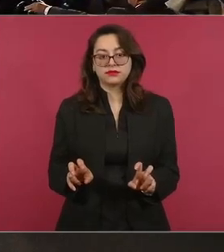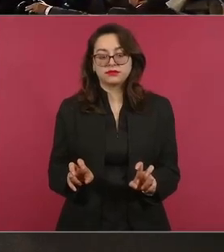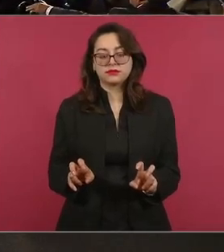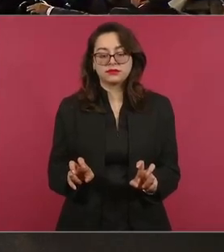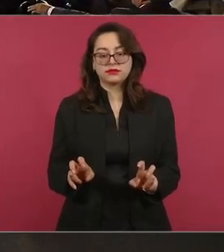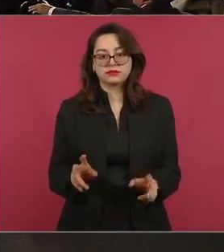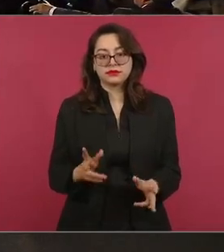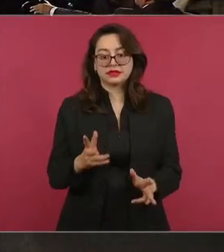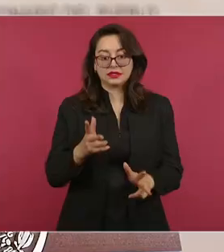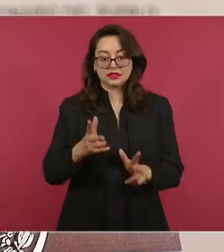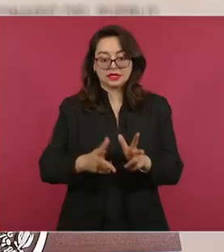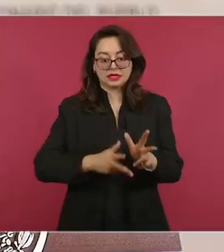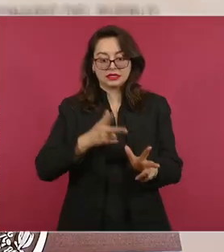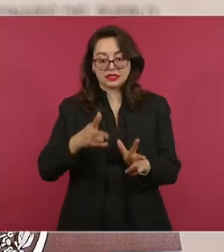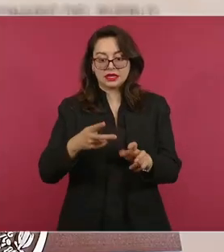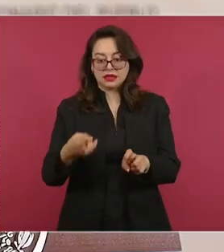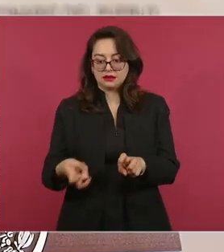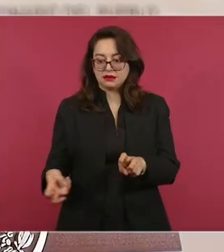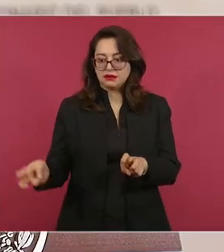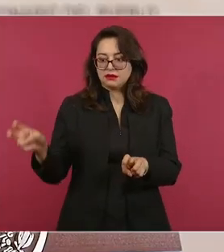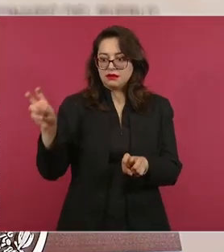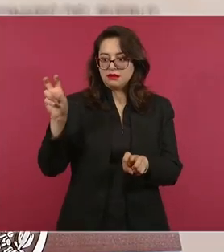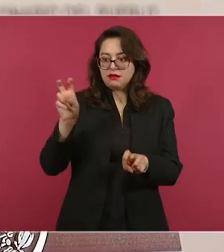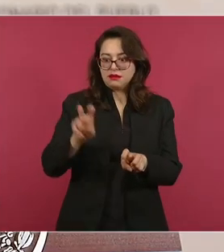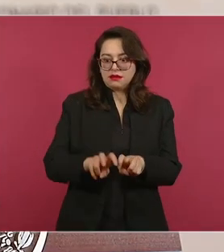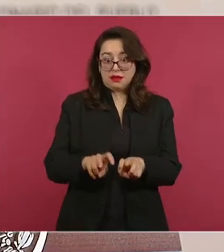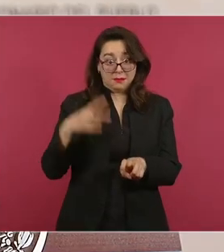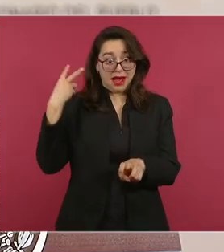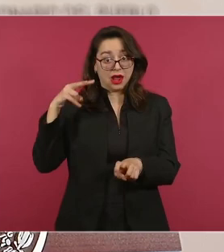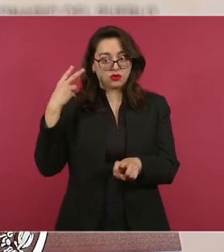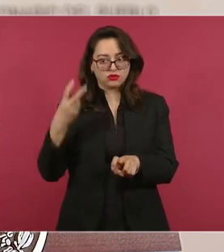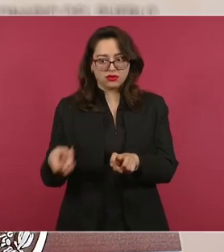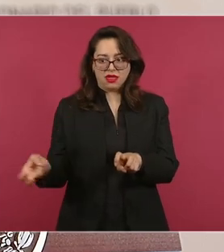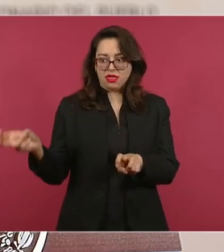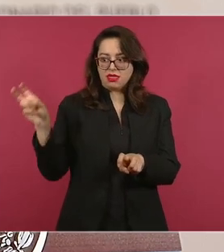viaja de Veracruz a la Ciudad de México.